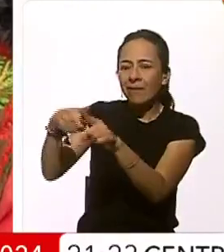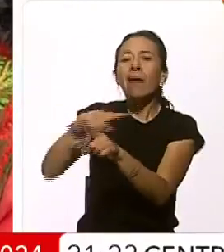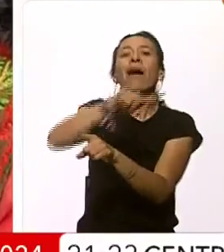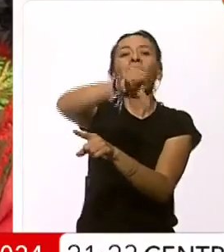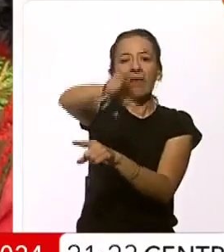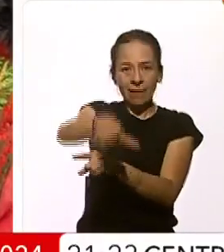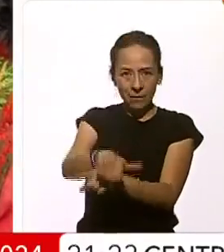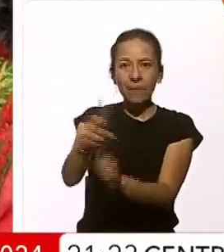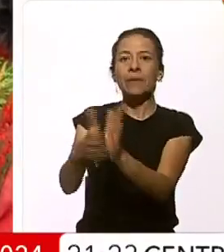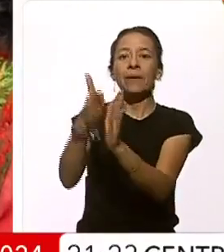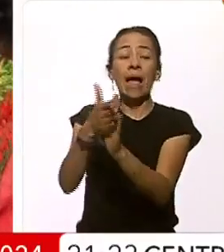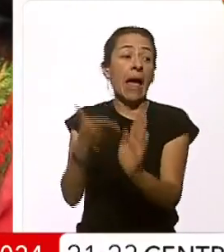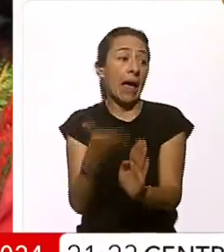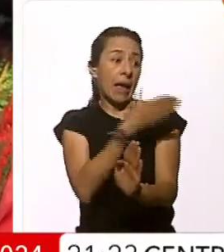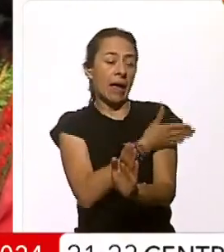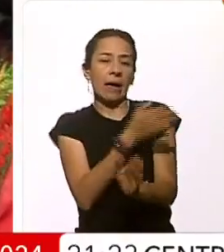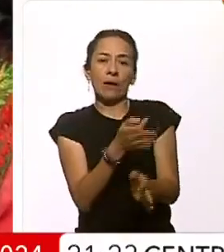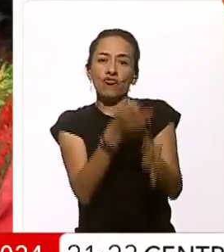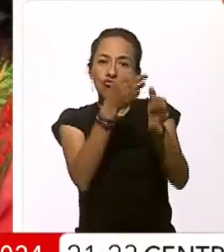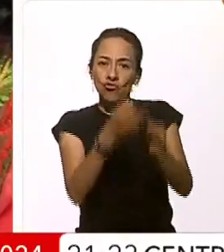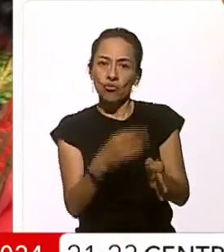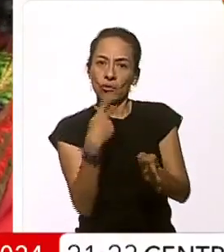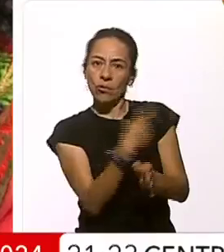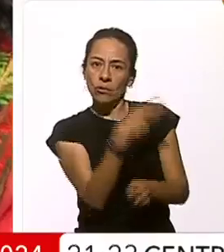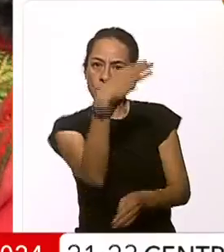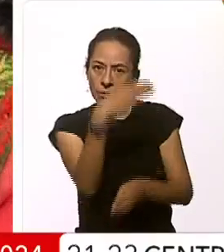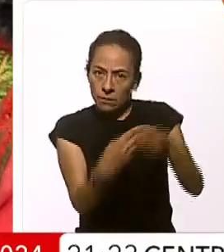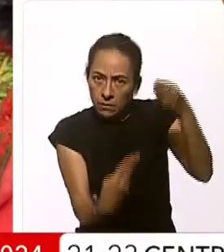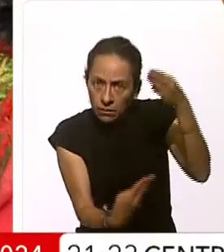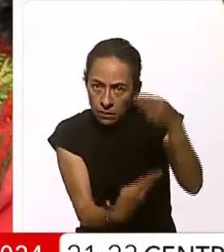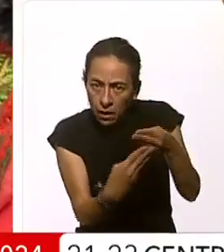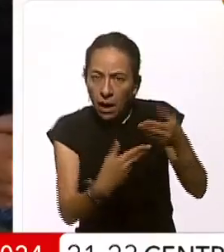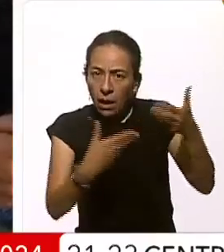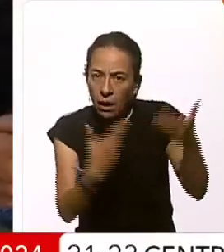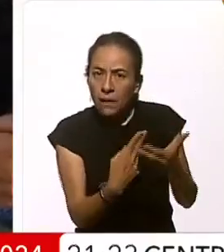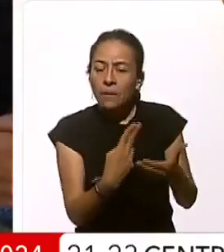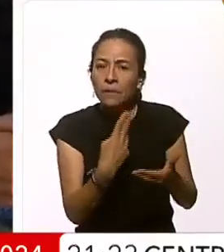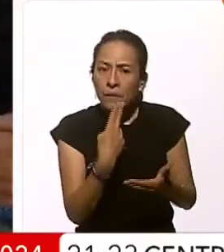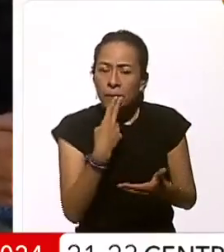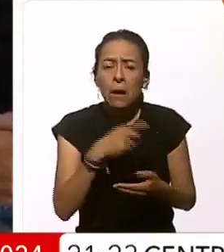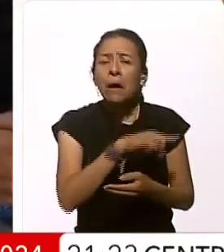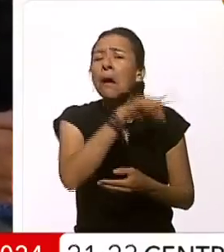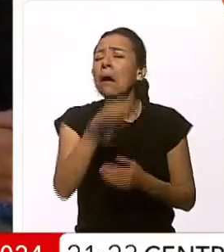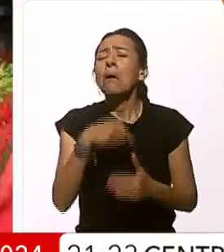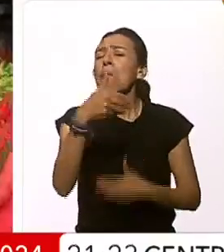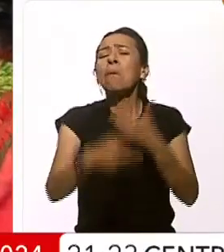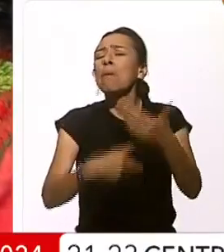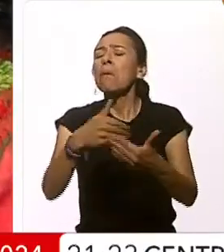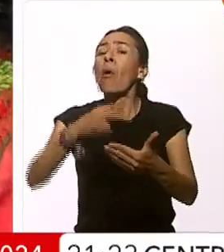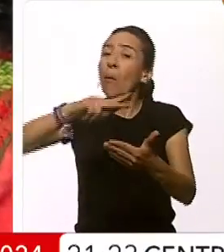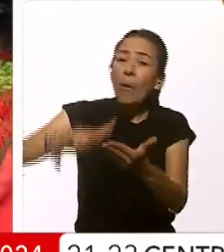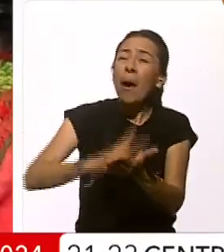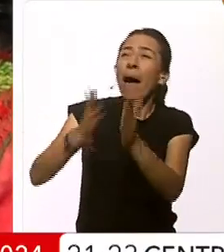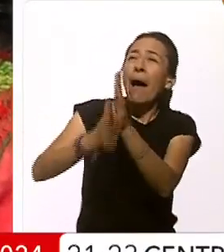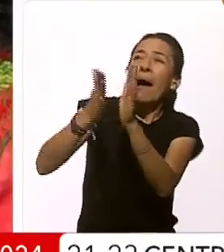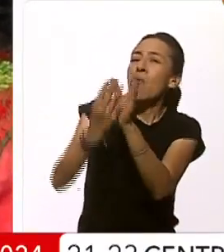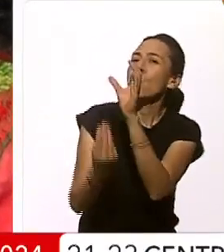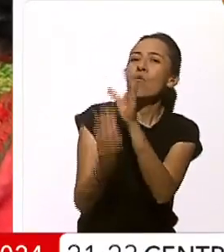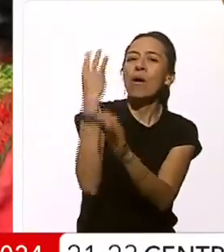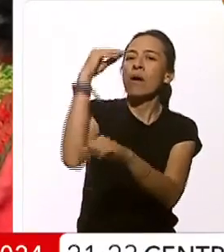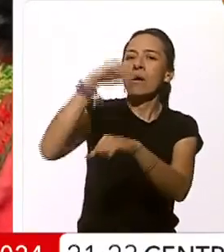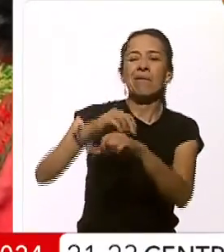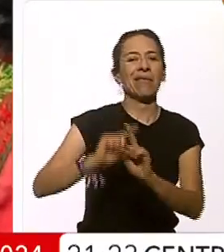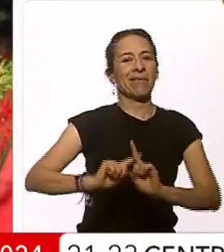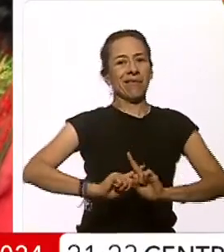estaban originalmente edificados los templos, y a la hora de un sismo estos materiales trabajan de manera distinta, así